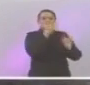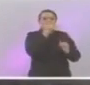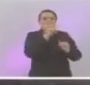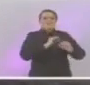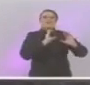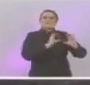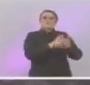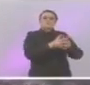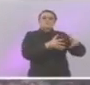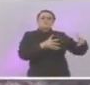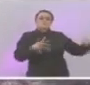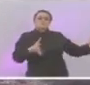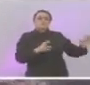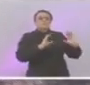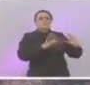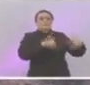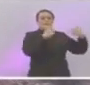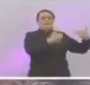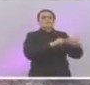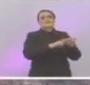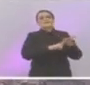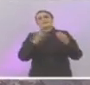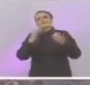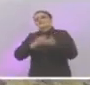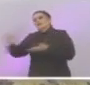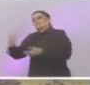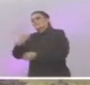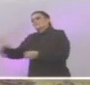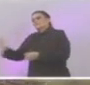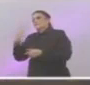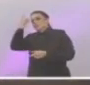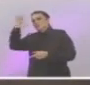nuestro patrimonio verde. Muchísimas gracias a estos ejidatarios.